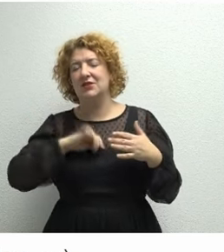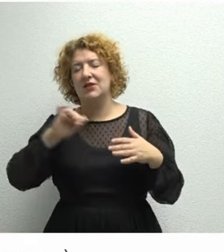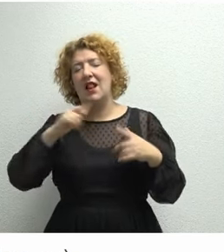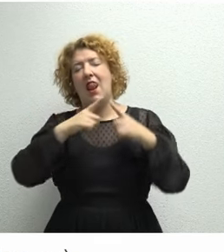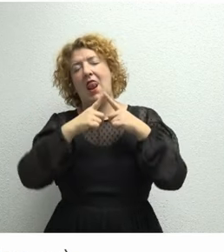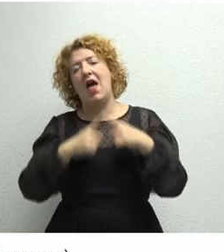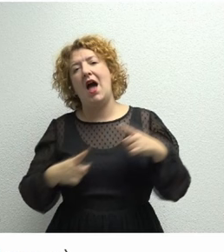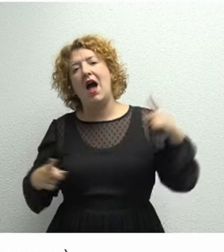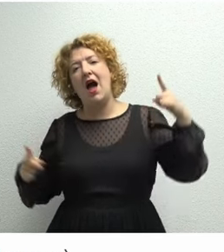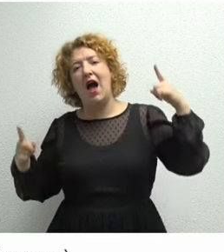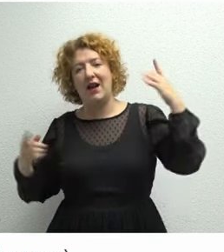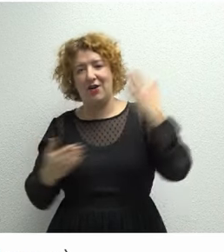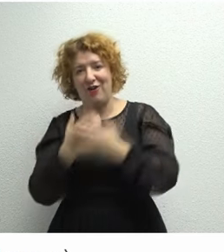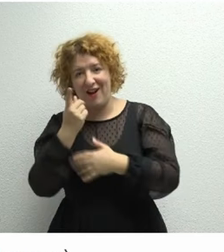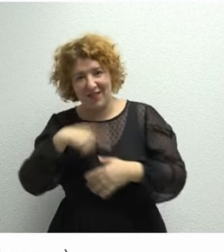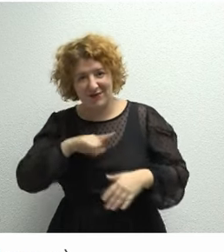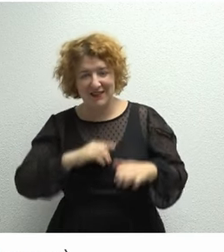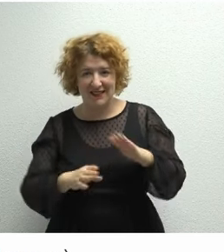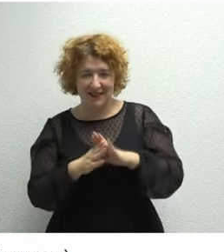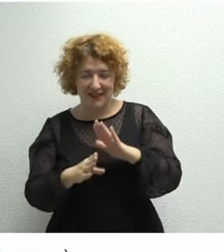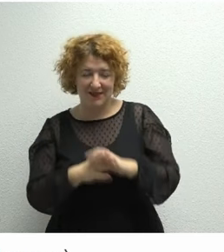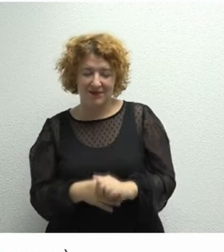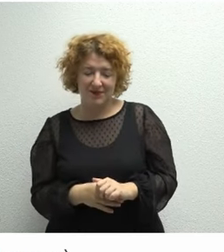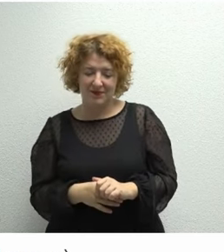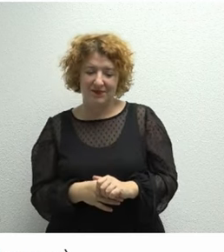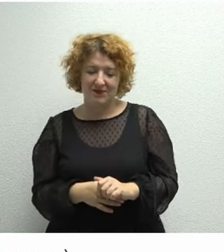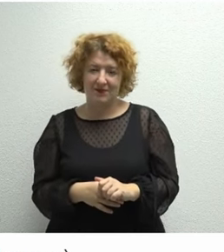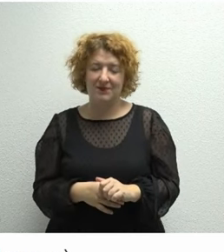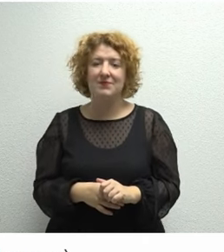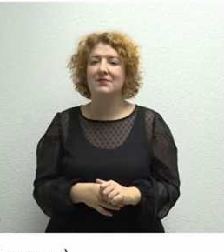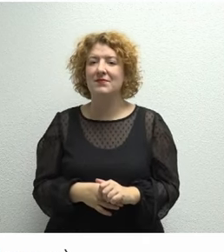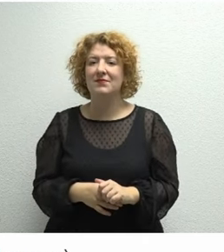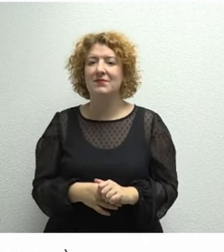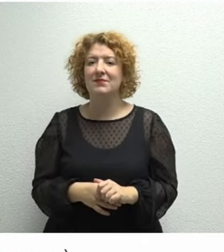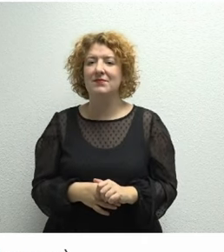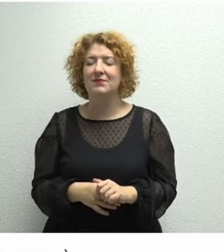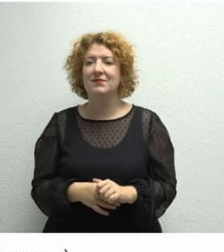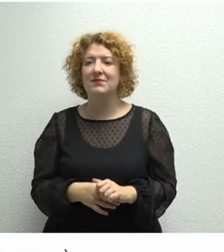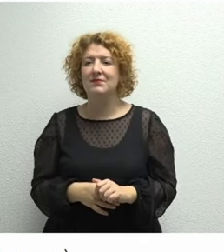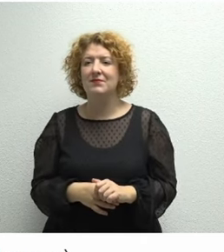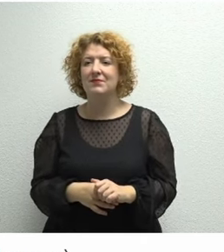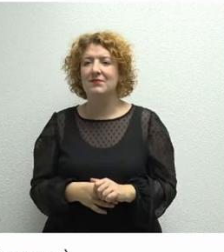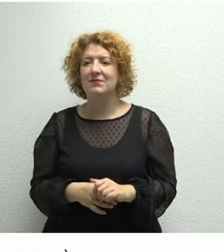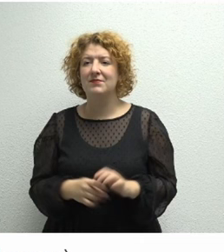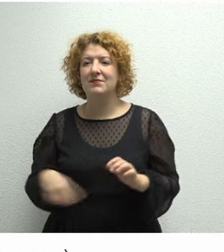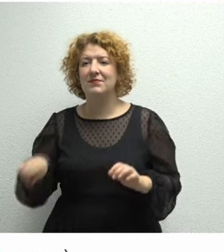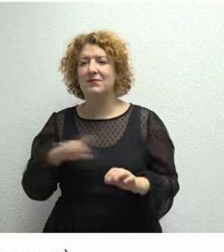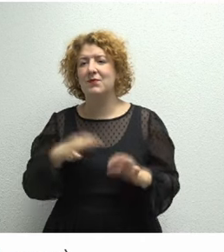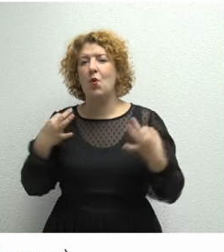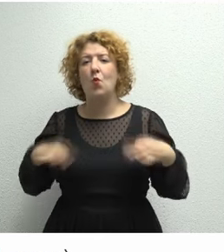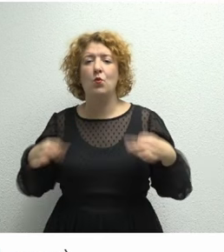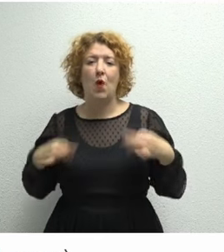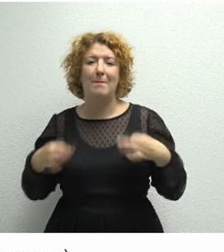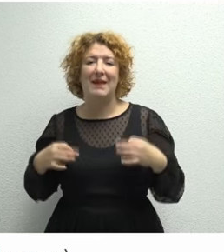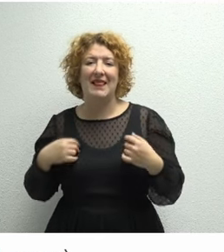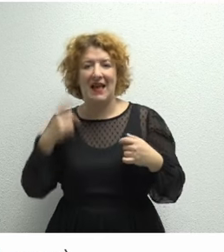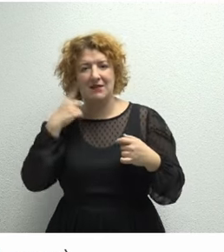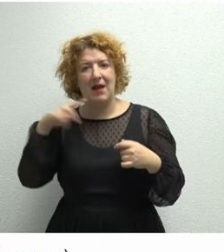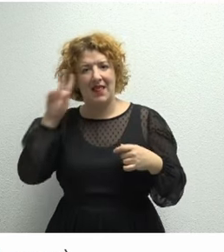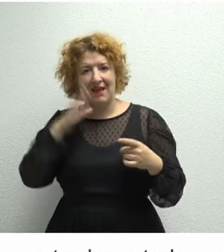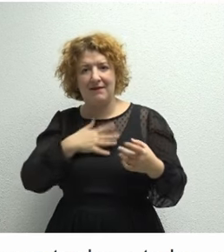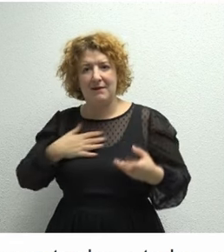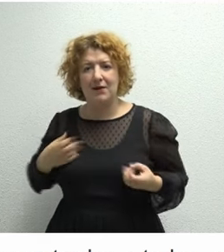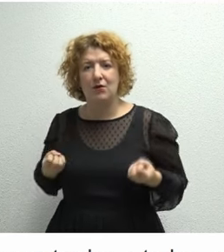larga jornada bueno compartimos nuestra todavía humilde experiencia de cómo estamos